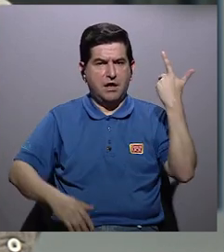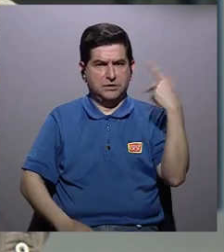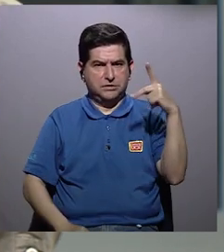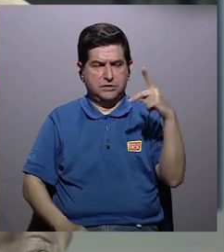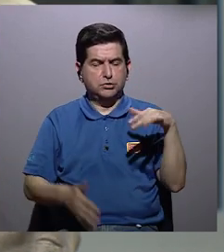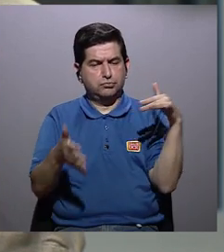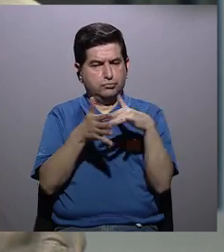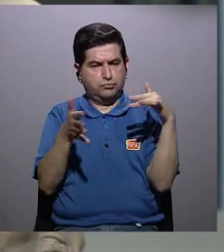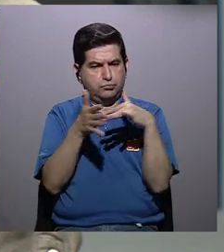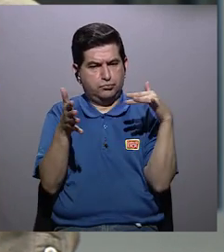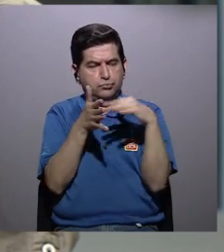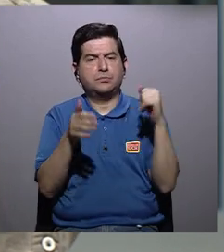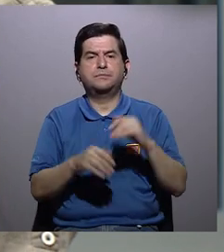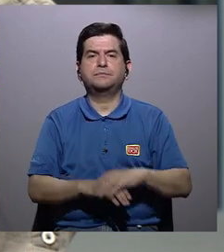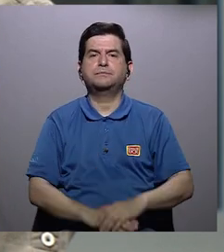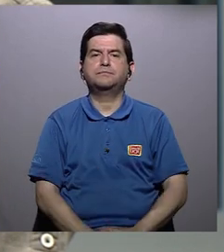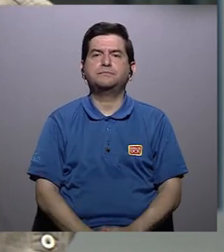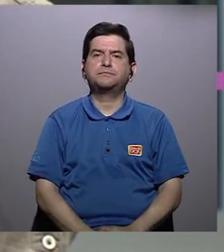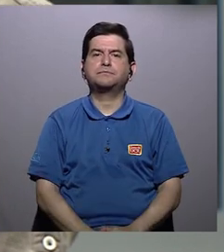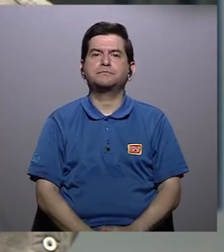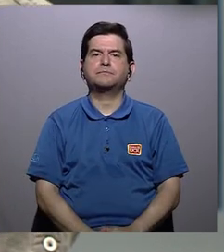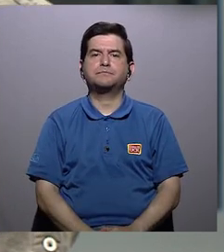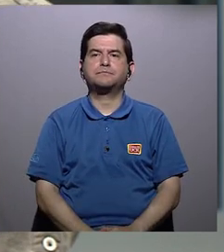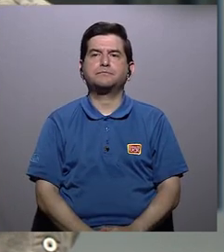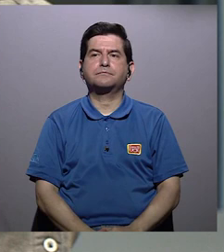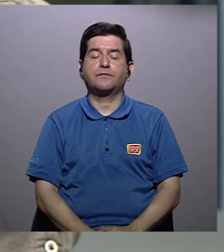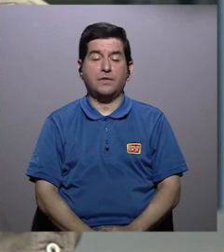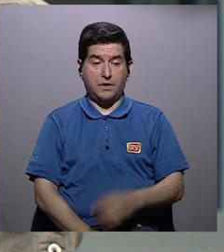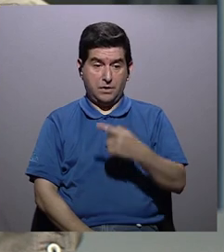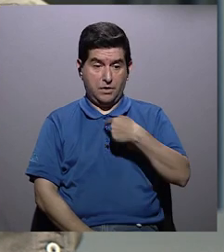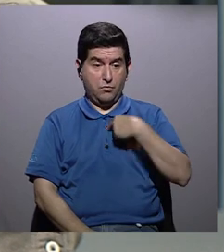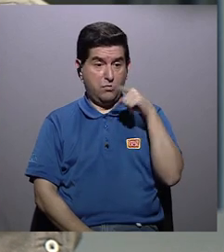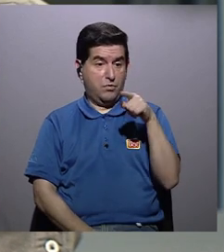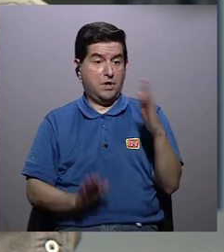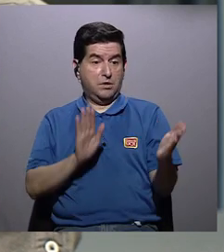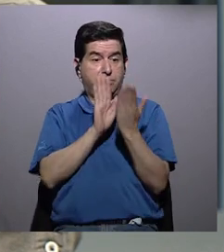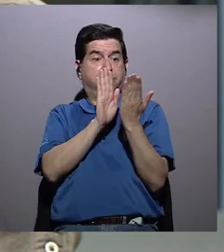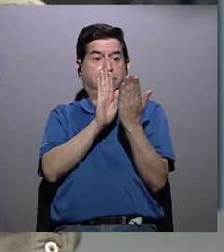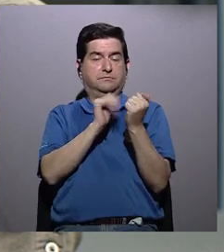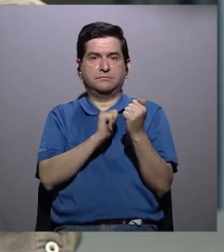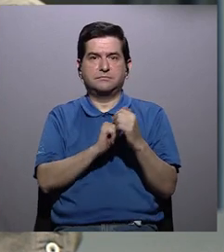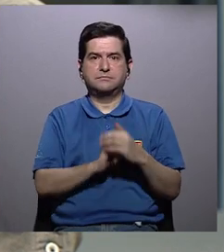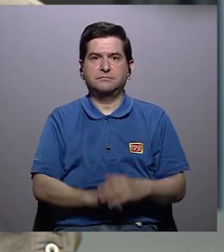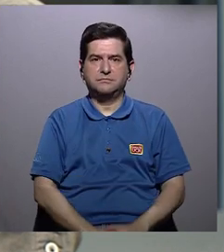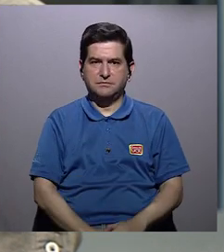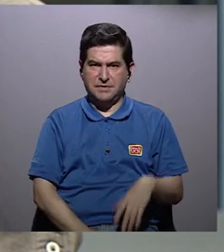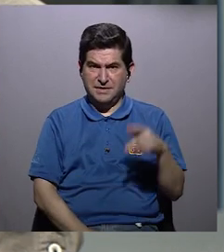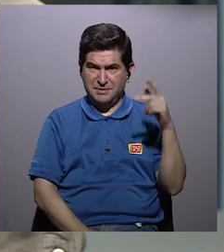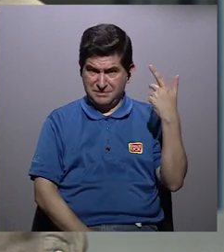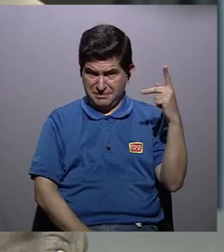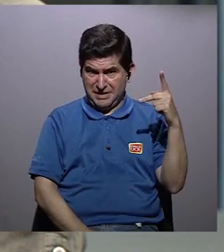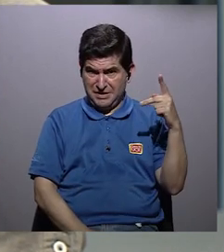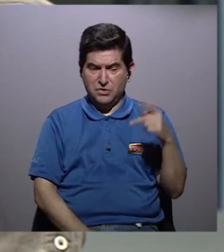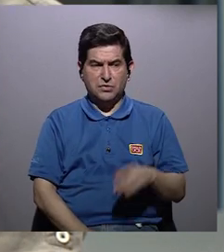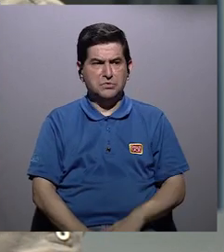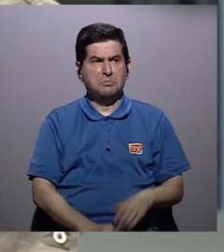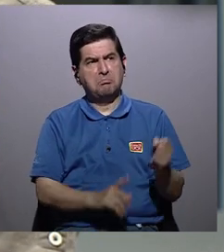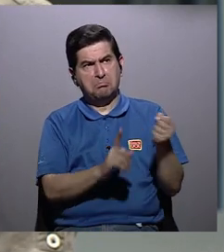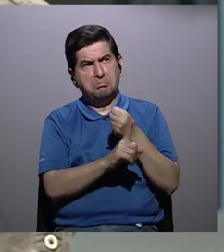que estudiamos y a las que están expuestos. Los riesgos y